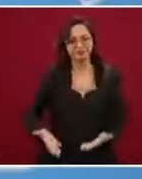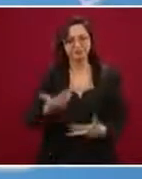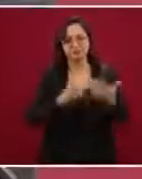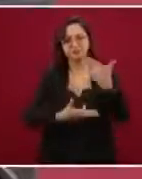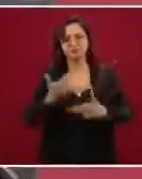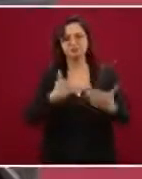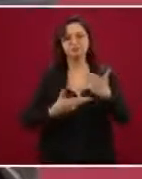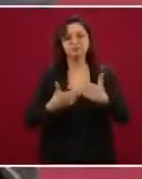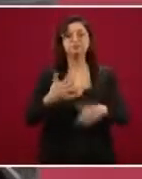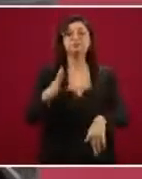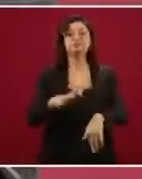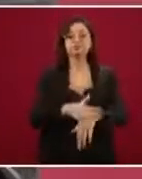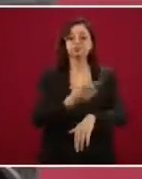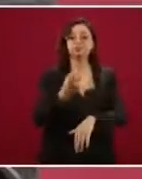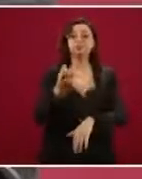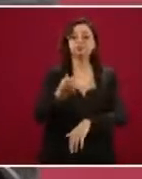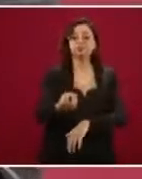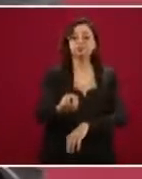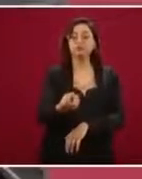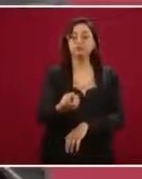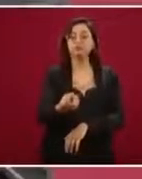Incluso por eso,